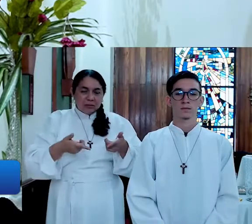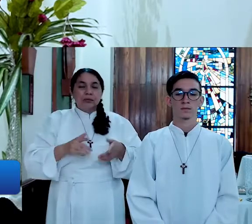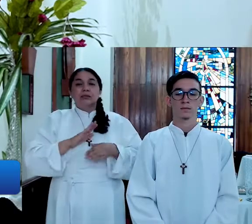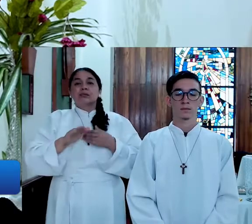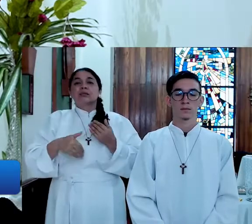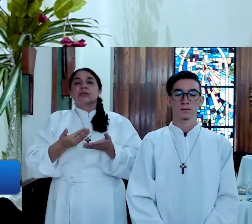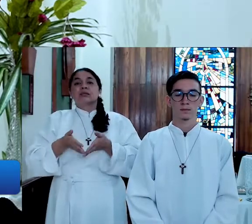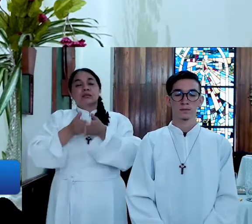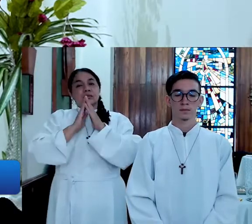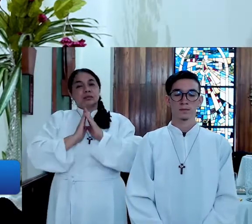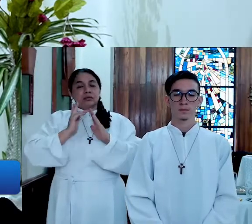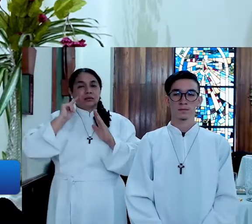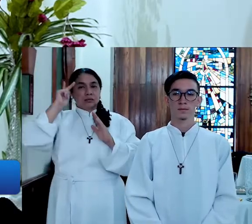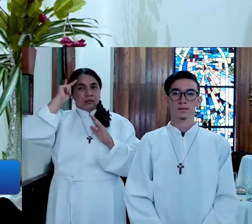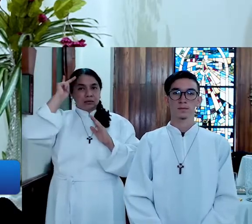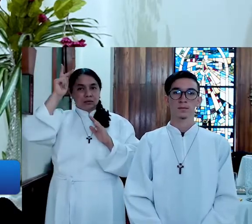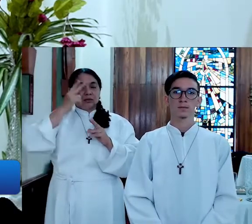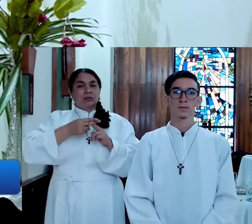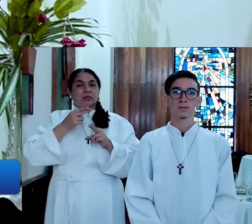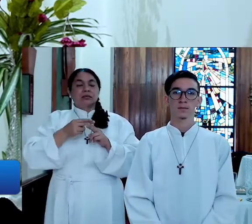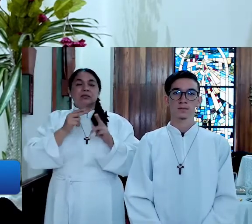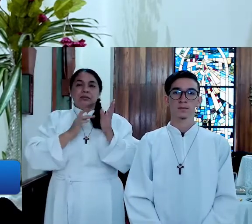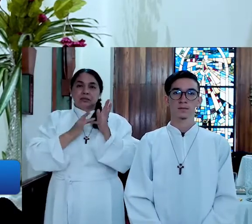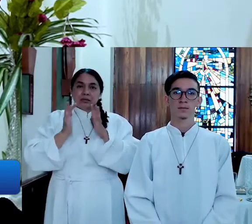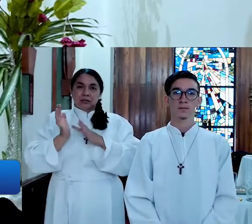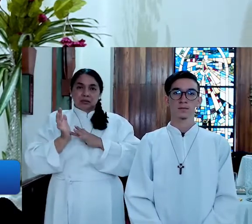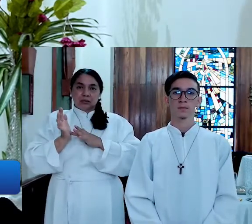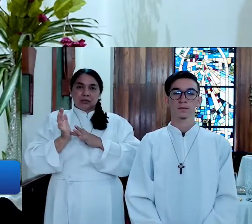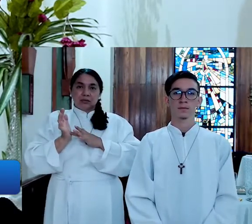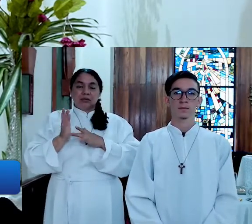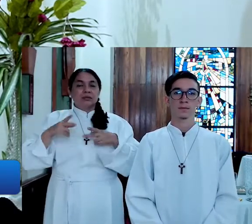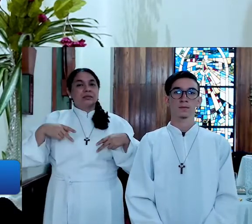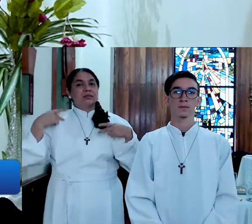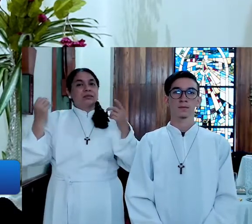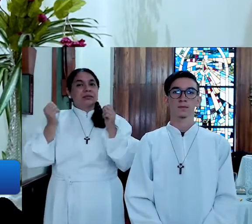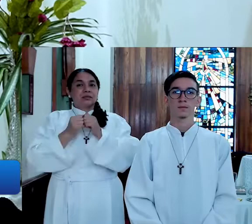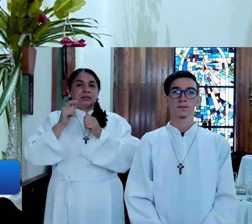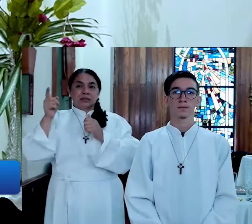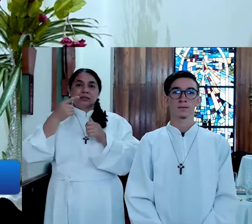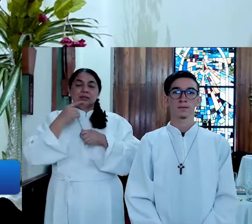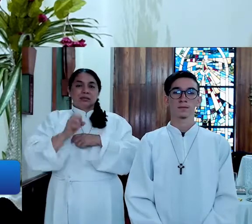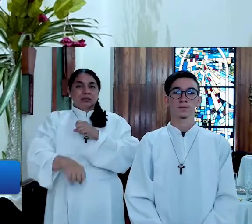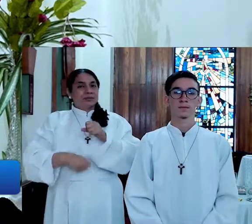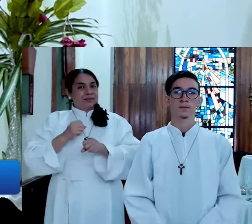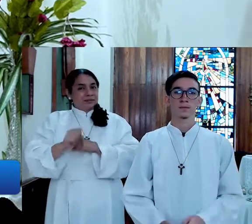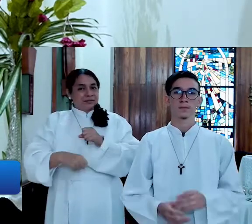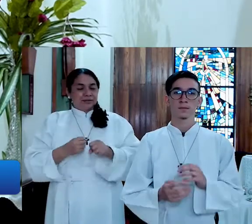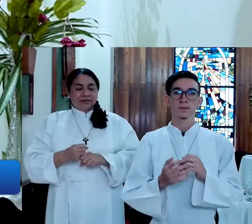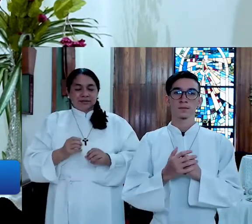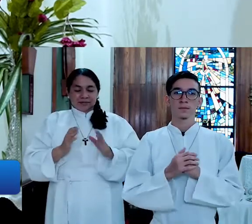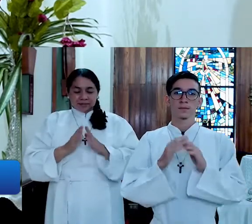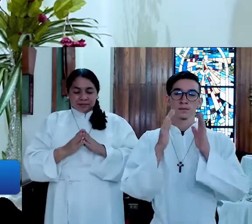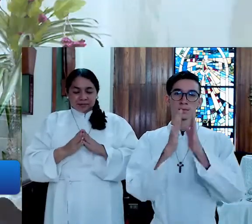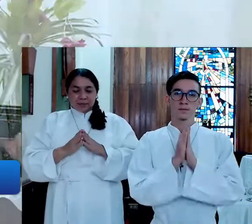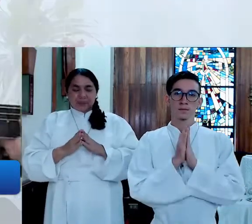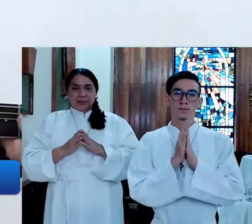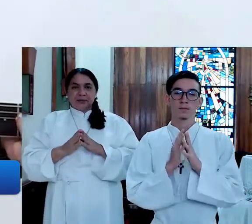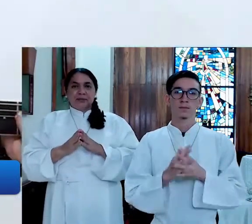Todo eso te pedimos, Padre, en nombre de Jesús, quien vive contigo por los siglos de los siglos.